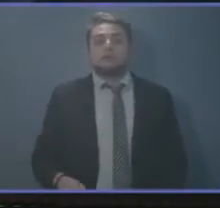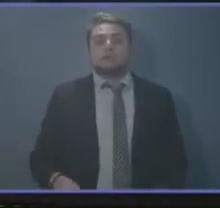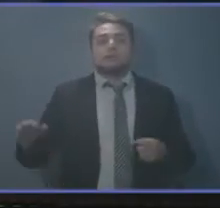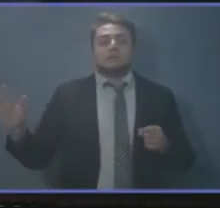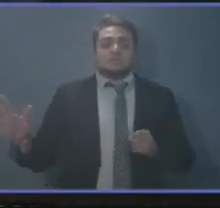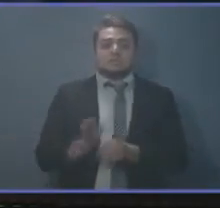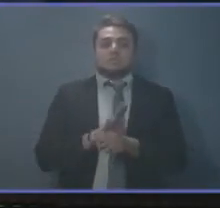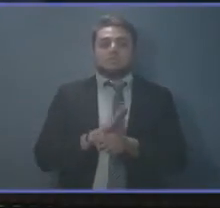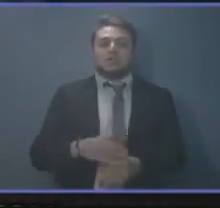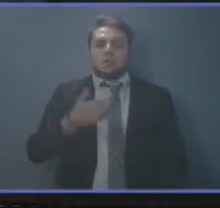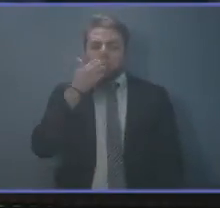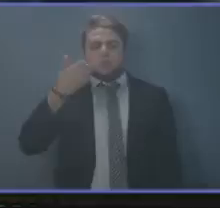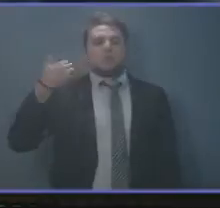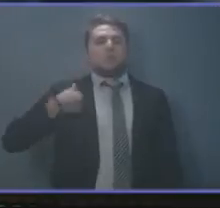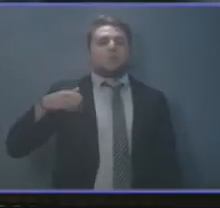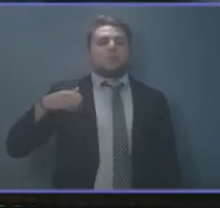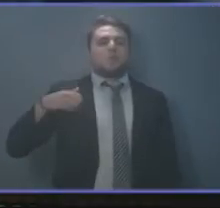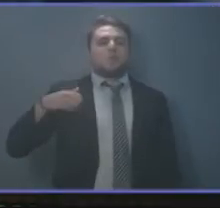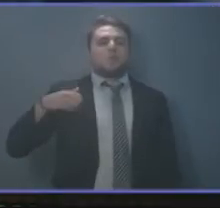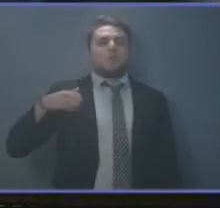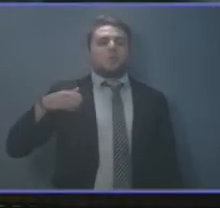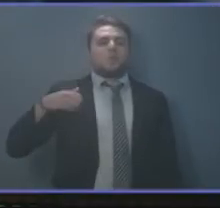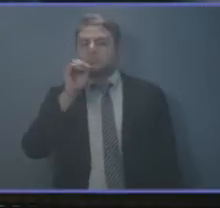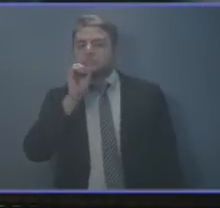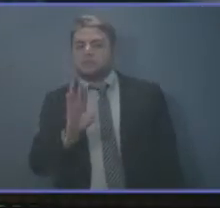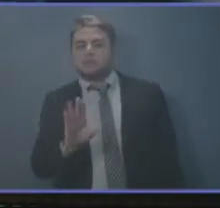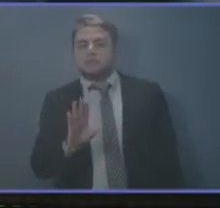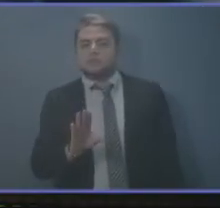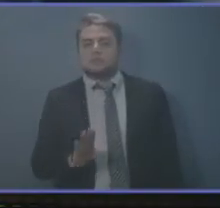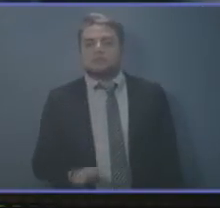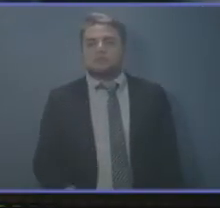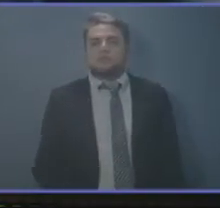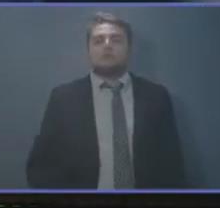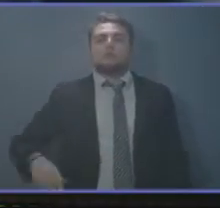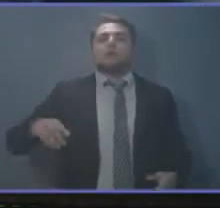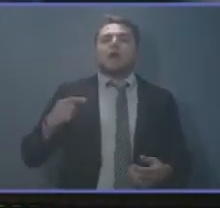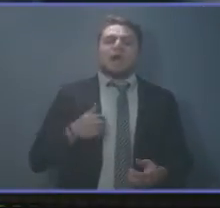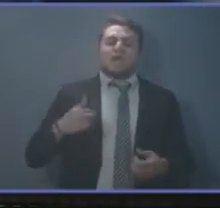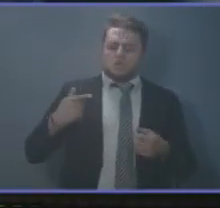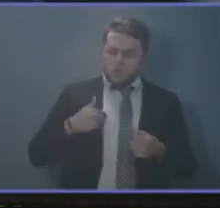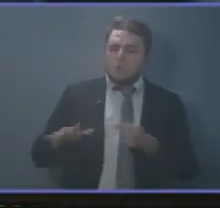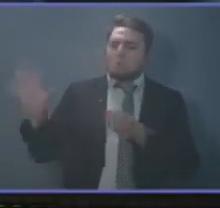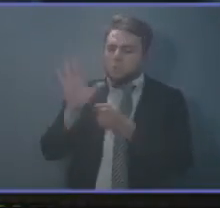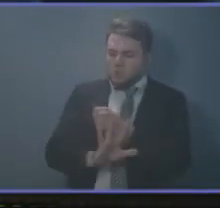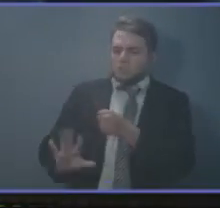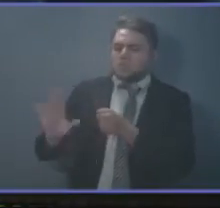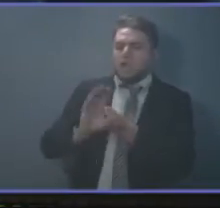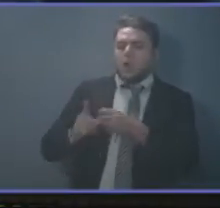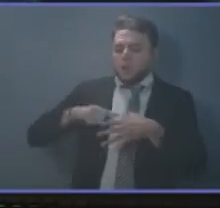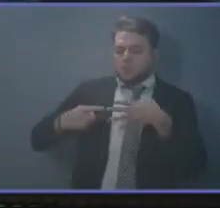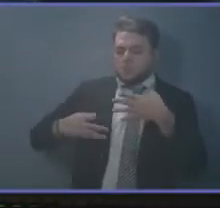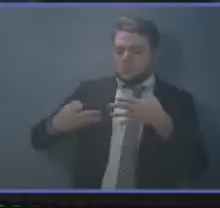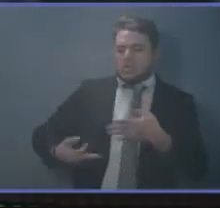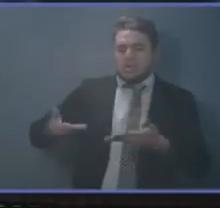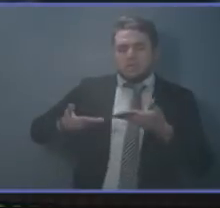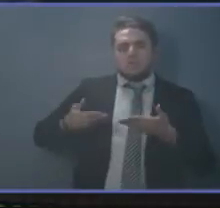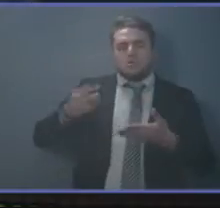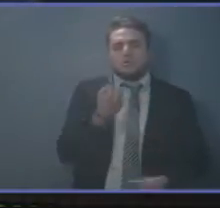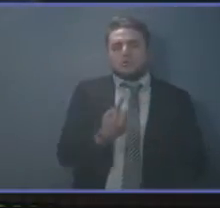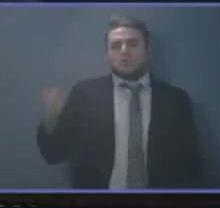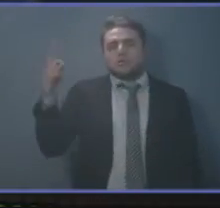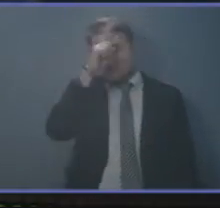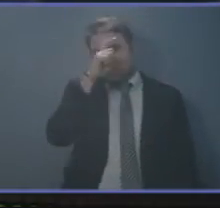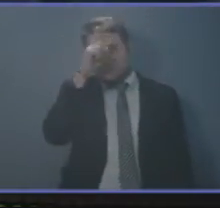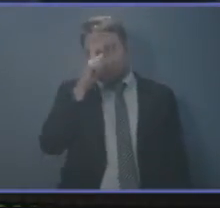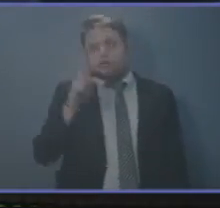llenan de orgullo diciendo que defienden los derechos de los trabajadores. Esta es una buena